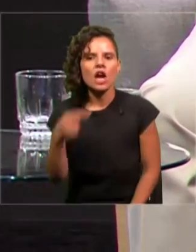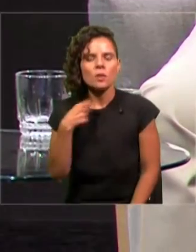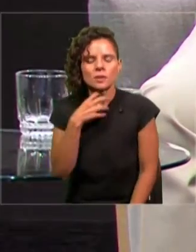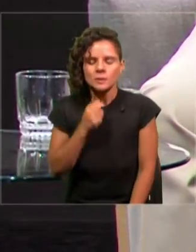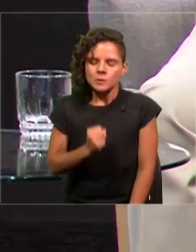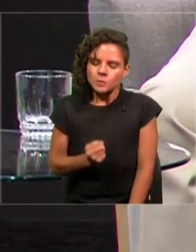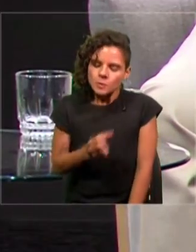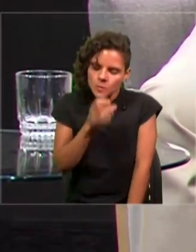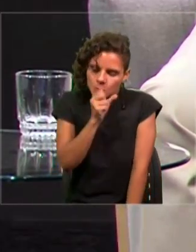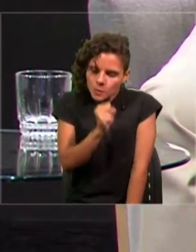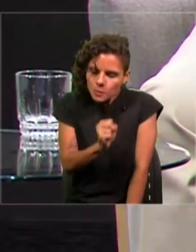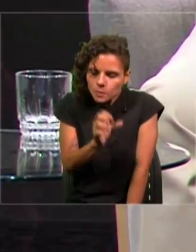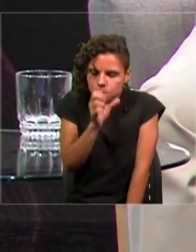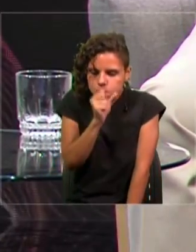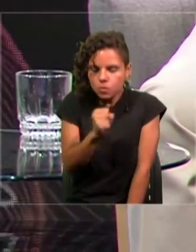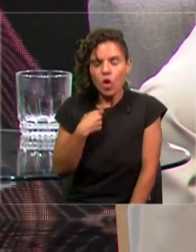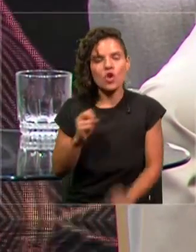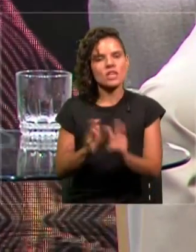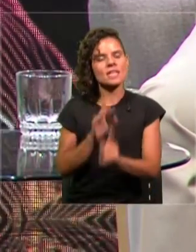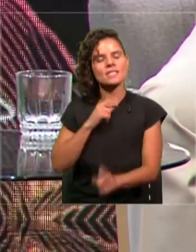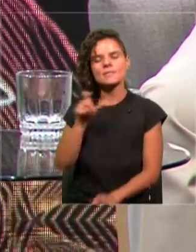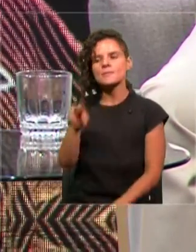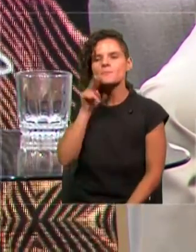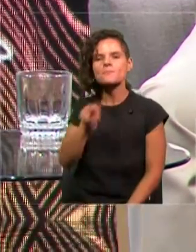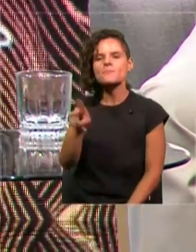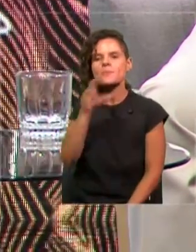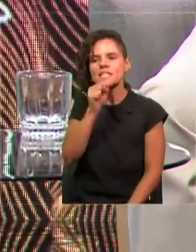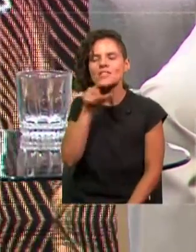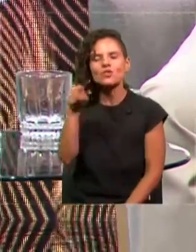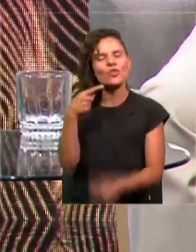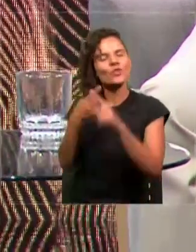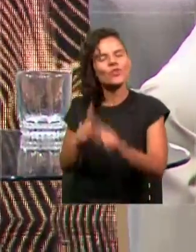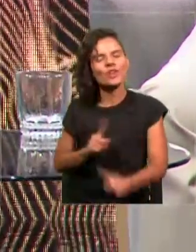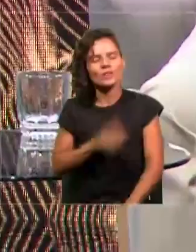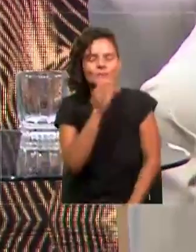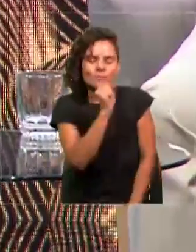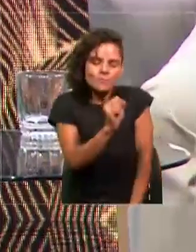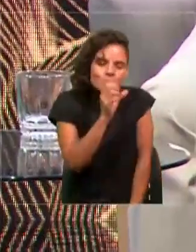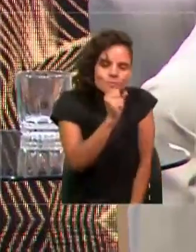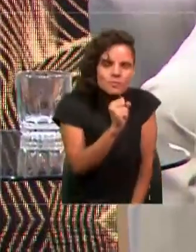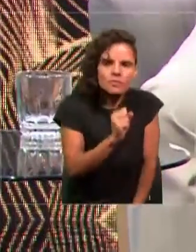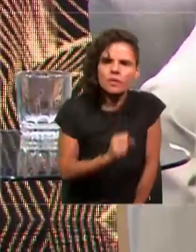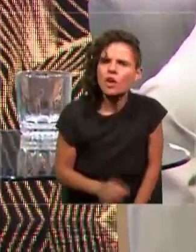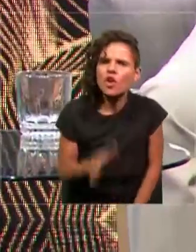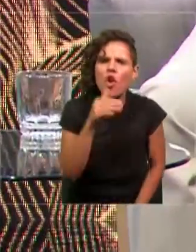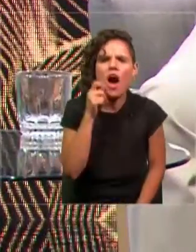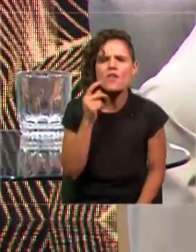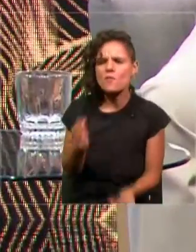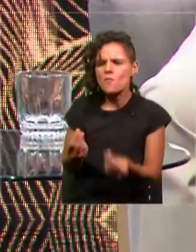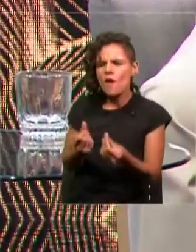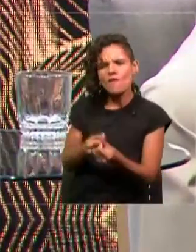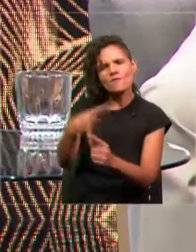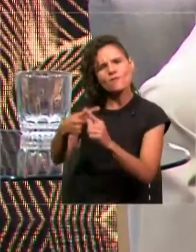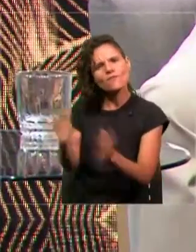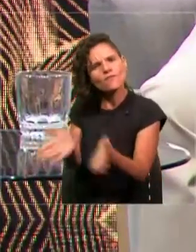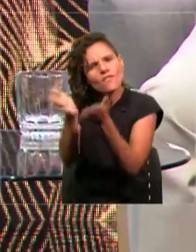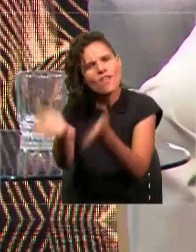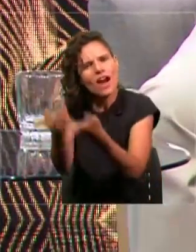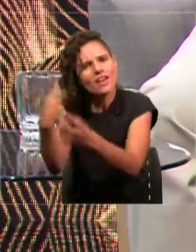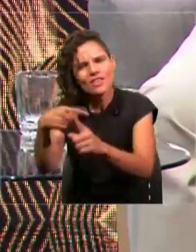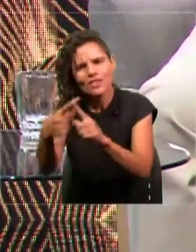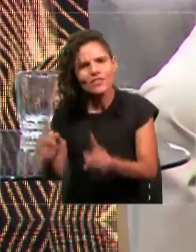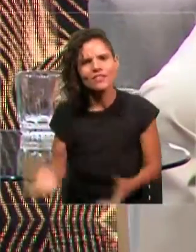trago. Como que ya, te voy a tolerar, te voy a aguantar tu diversidad. Y no hay necesariamente una valoración de la